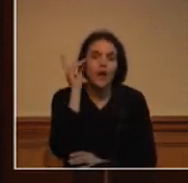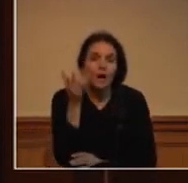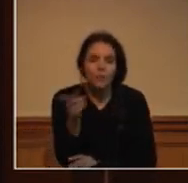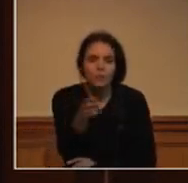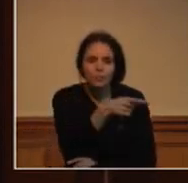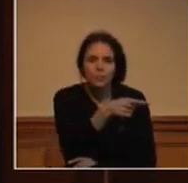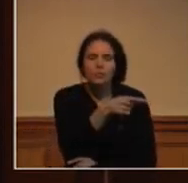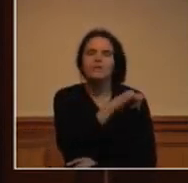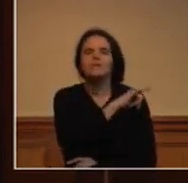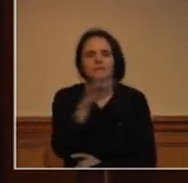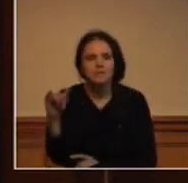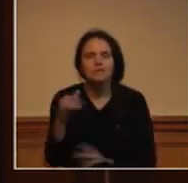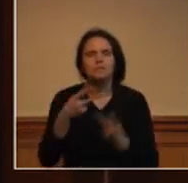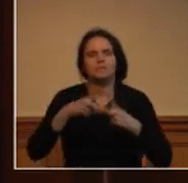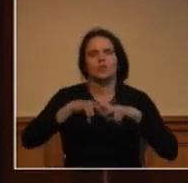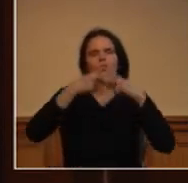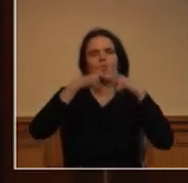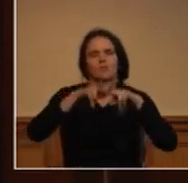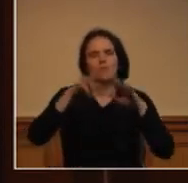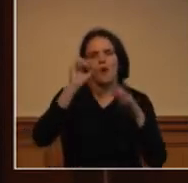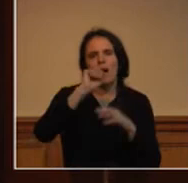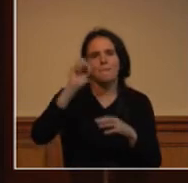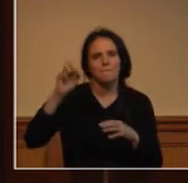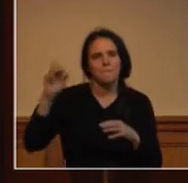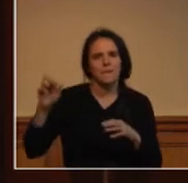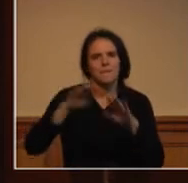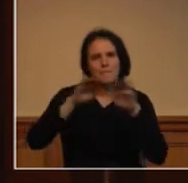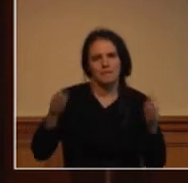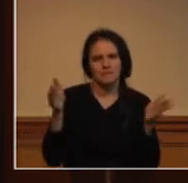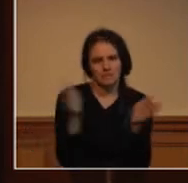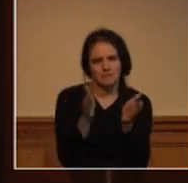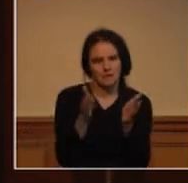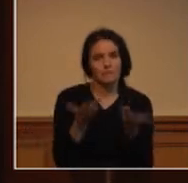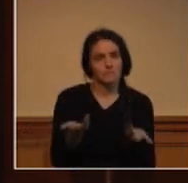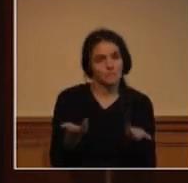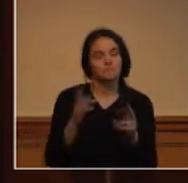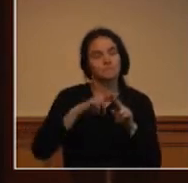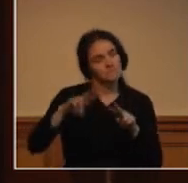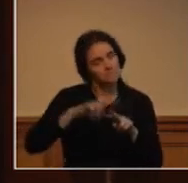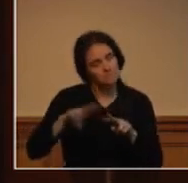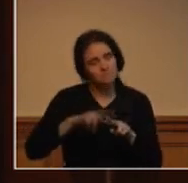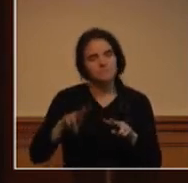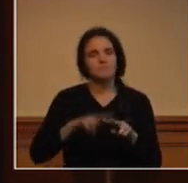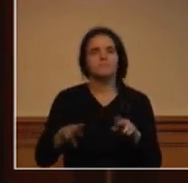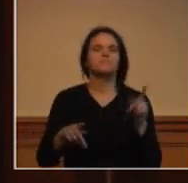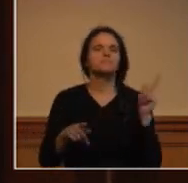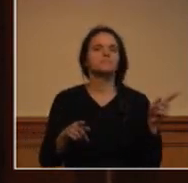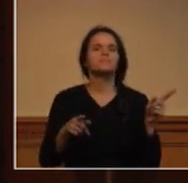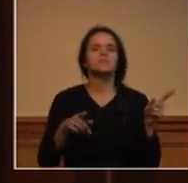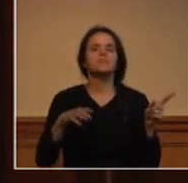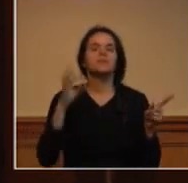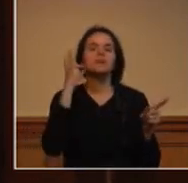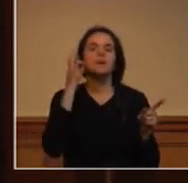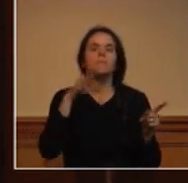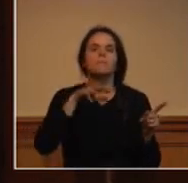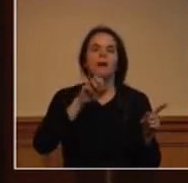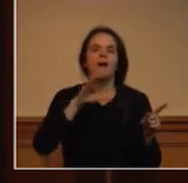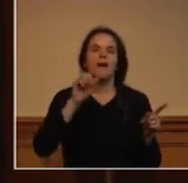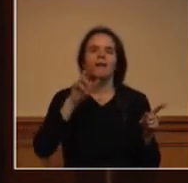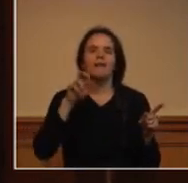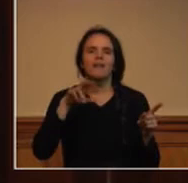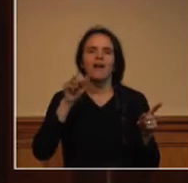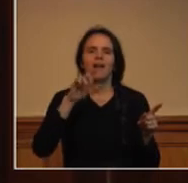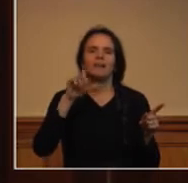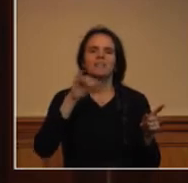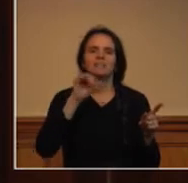ahí construyamos la mesita. Inmediatamente desplegamos todas las fuerzas. Macarena Lizama, con esos tentáculos